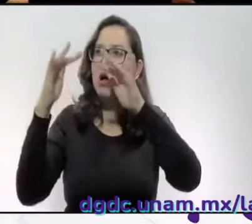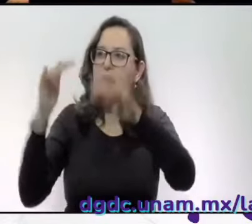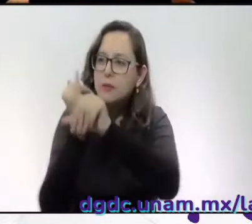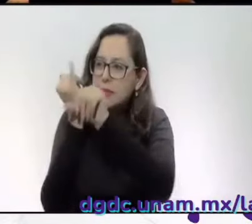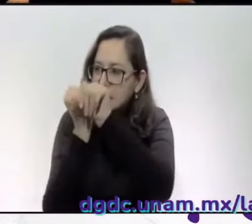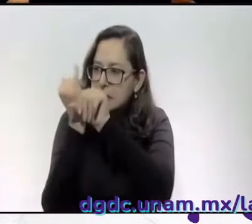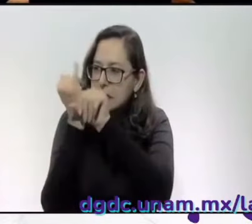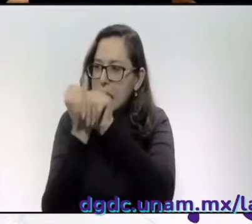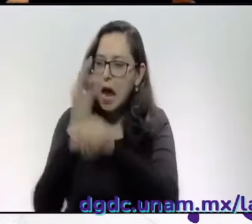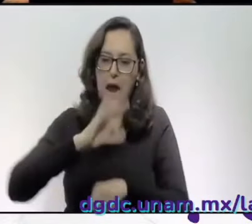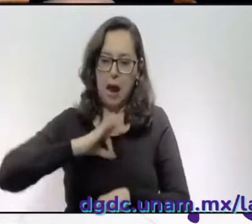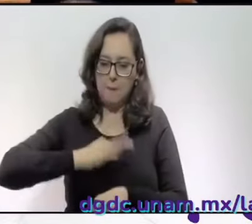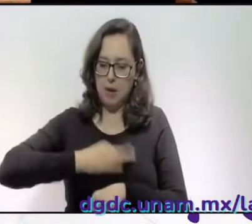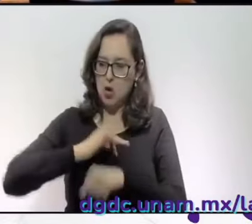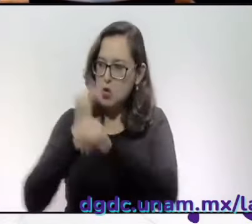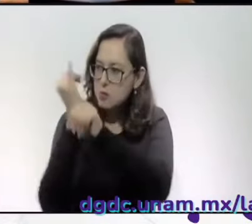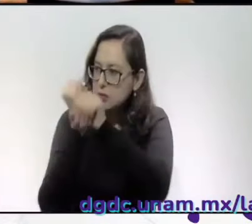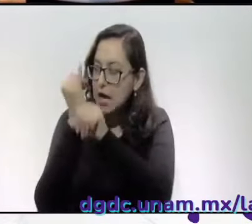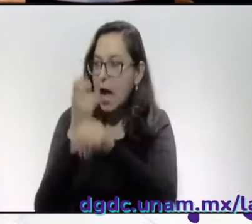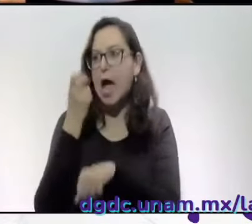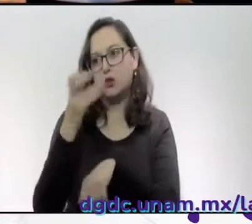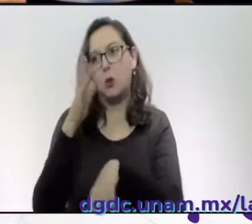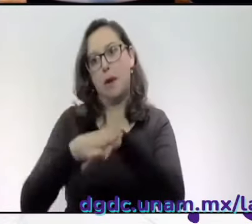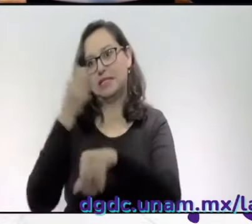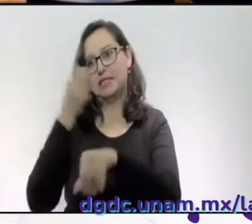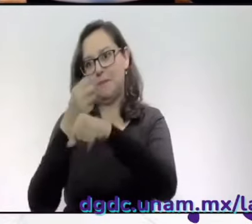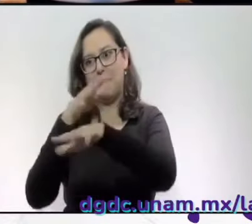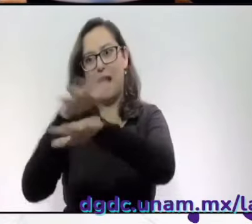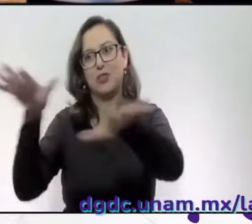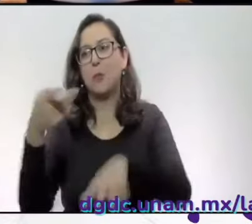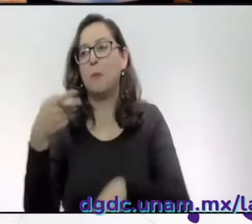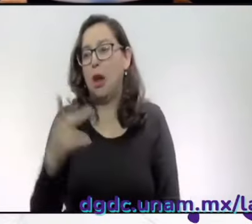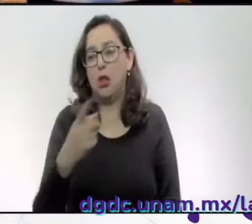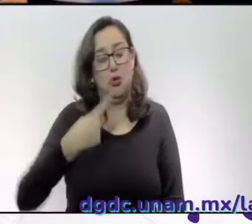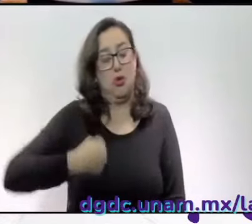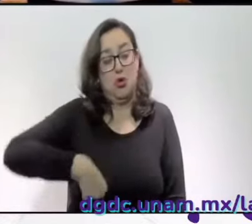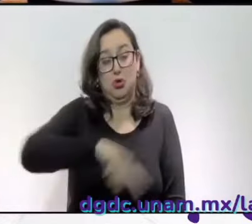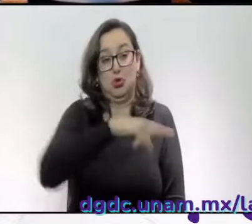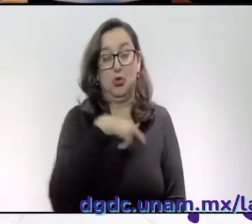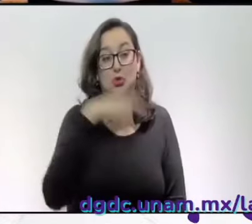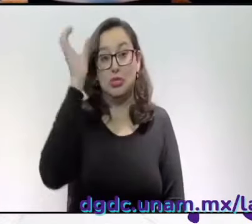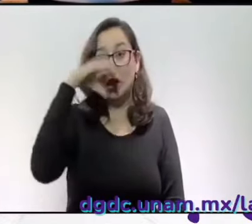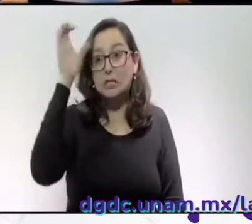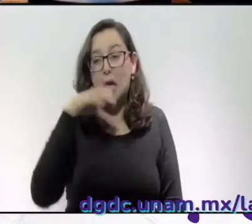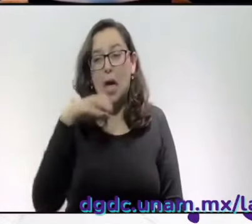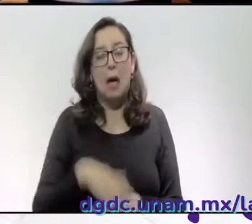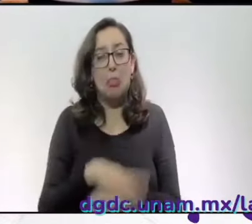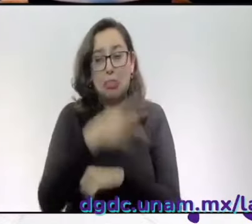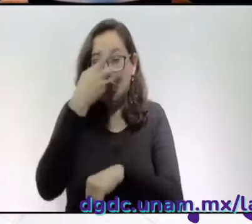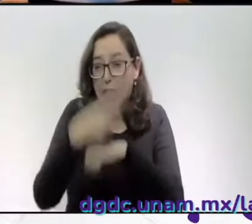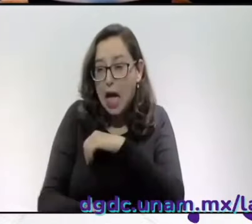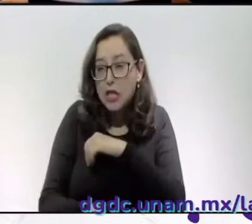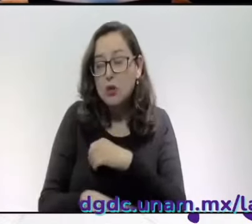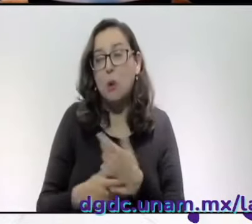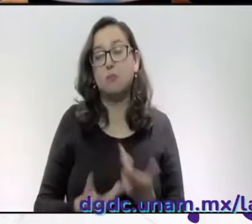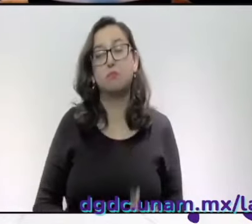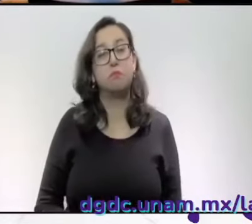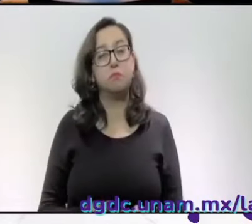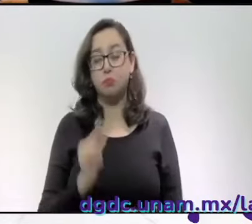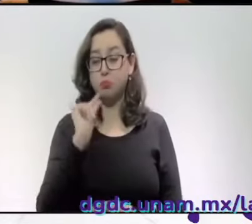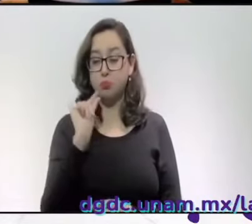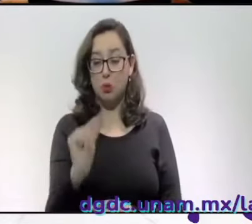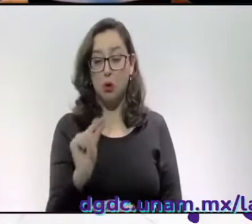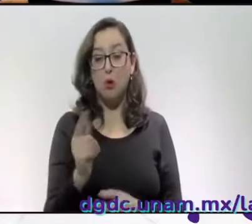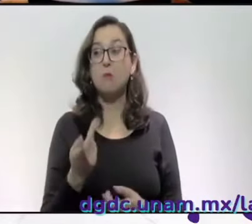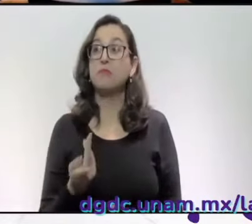funcionan los virus, por ejemplo. Pero digamos, en el quehacer diario para un físico teórico ha afectado poco. Pues la diferencia es que en lugar de estar en la